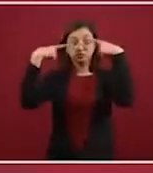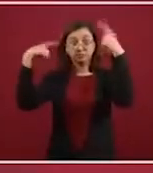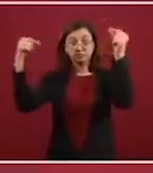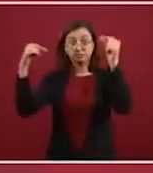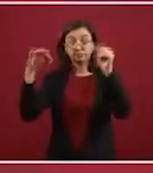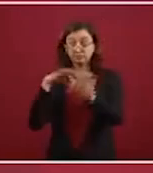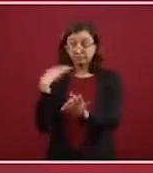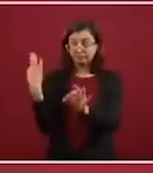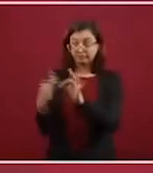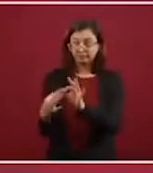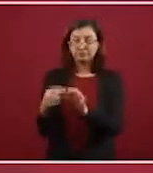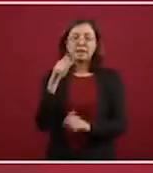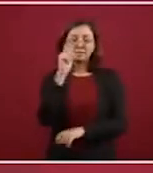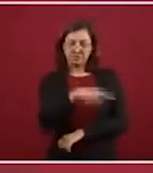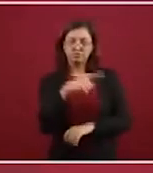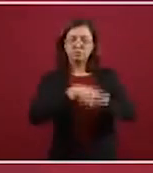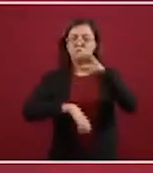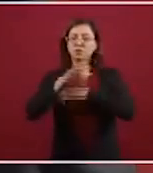puedan trabajar